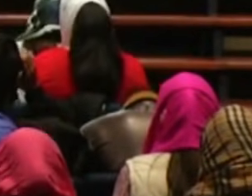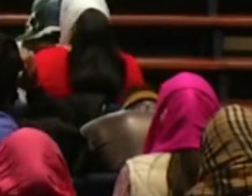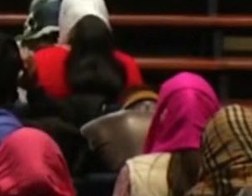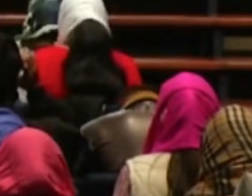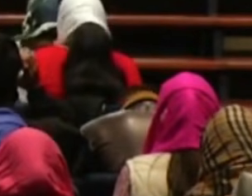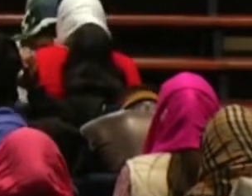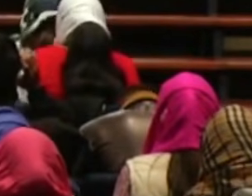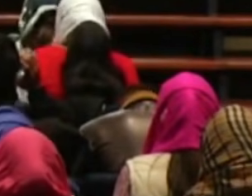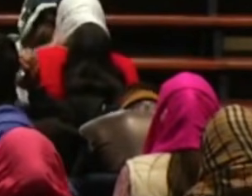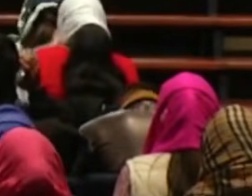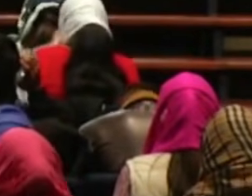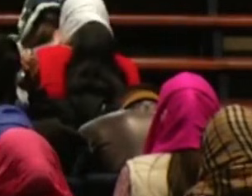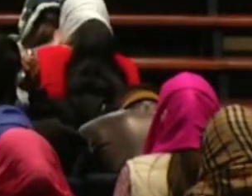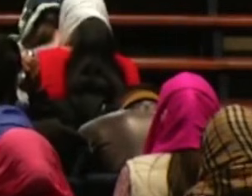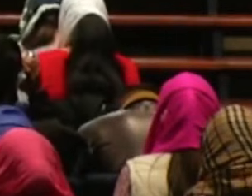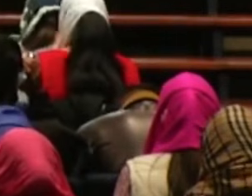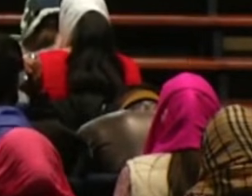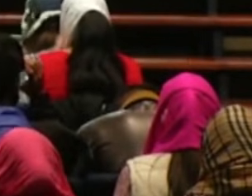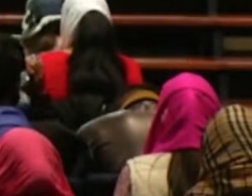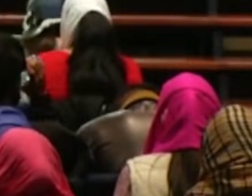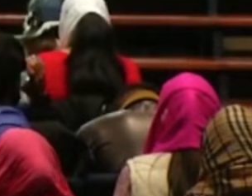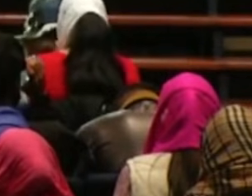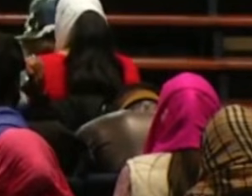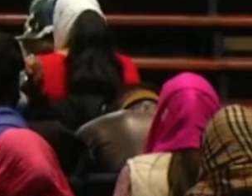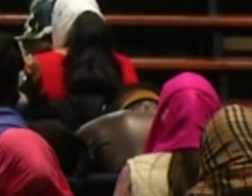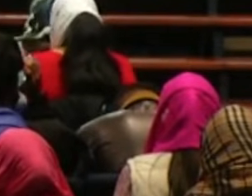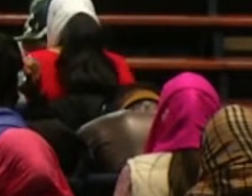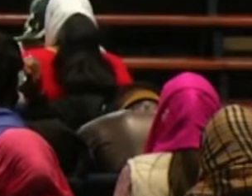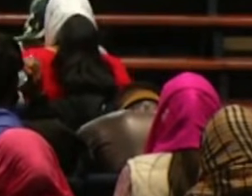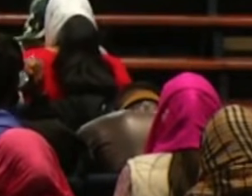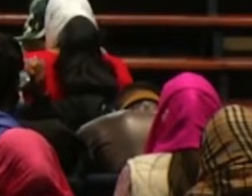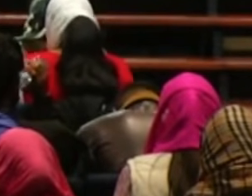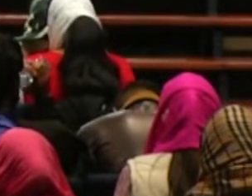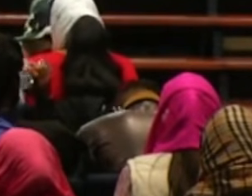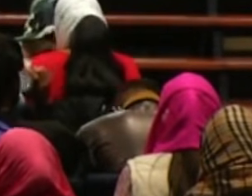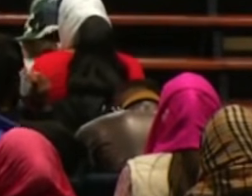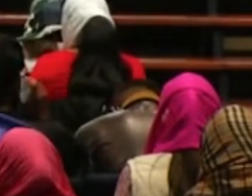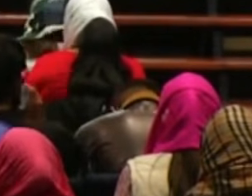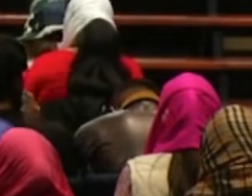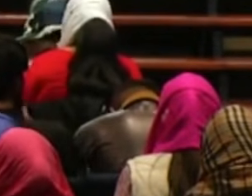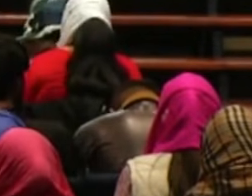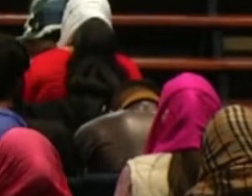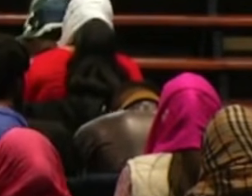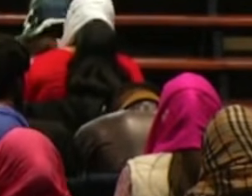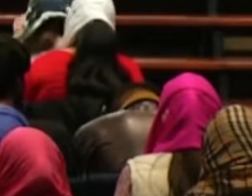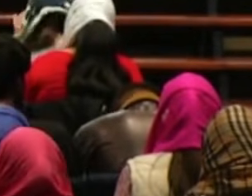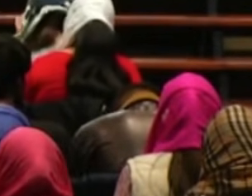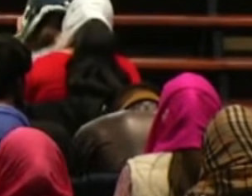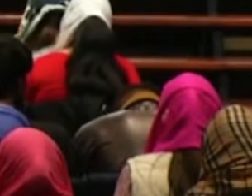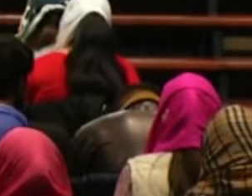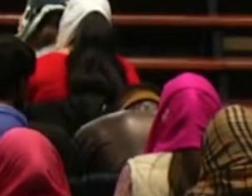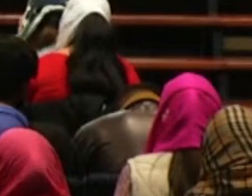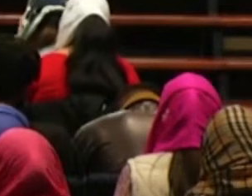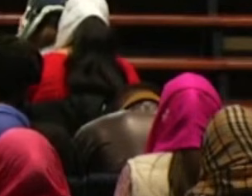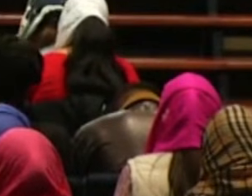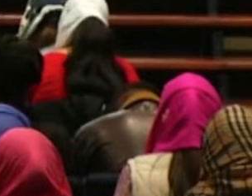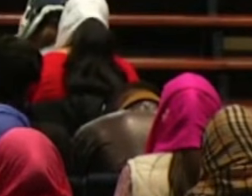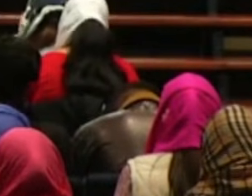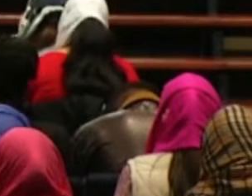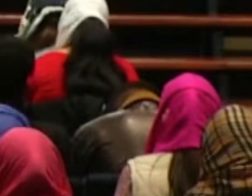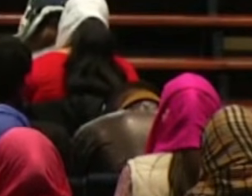señor para prepararnos cada uno de nosotros señor permite que podamos oír tu voz hoy